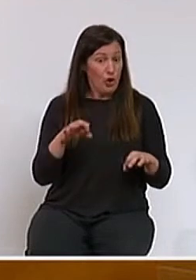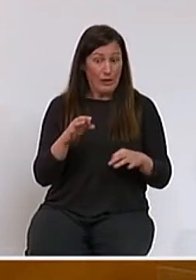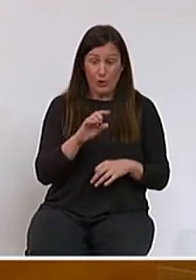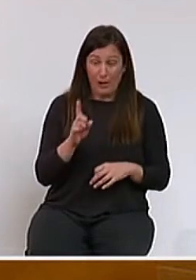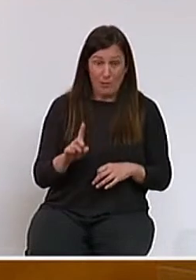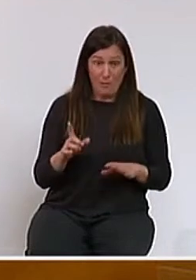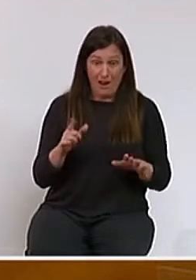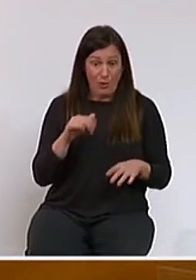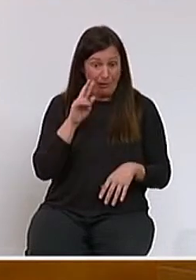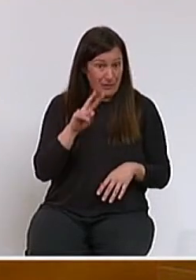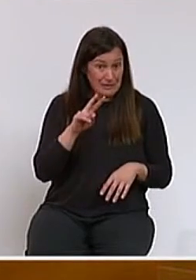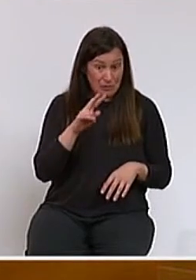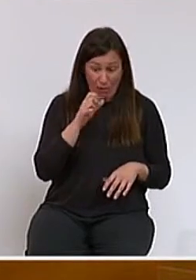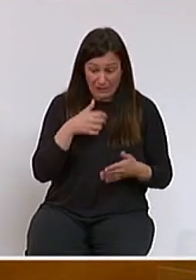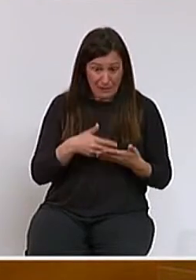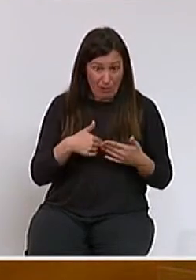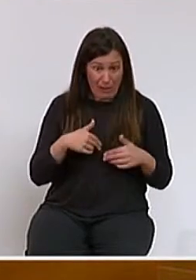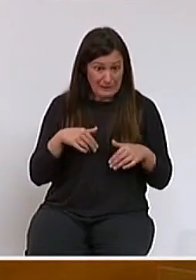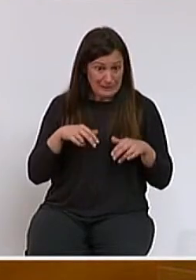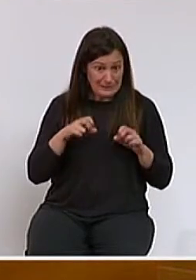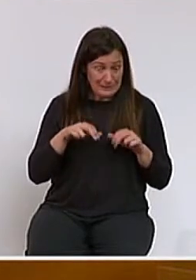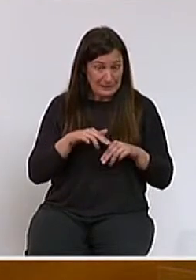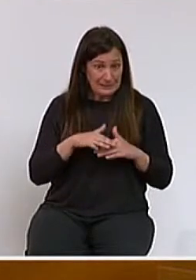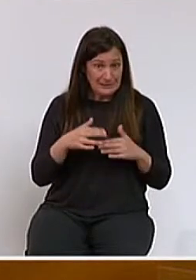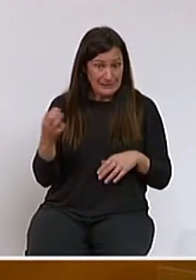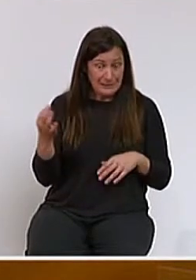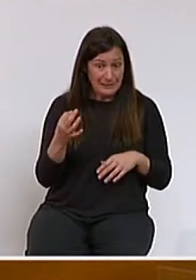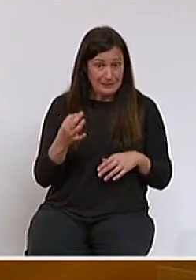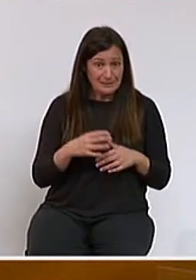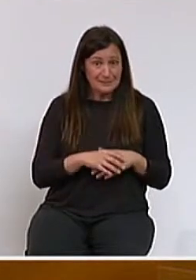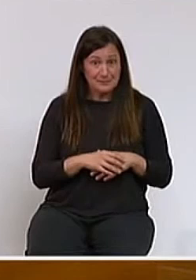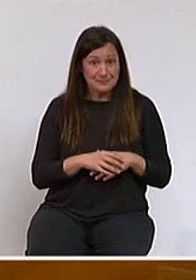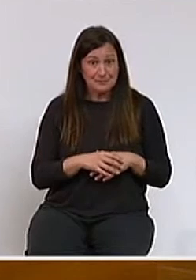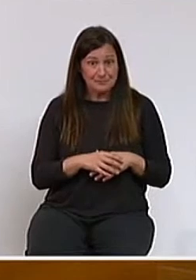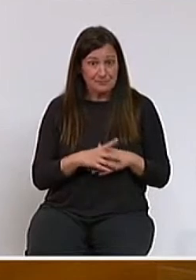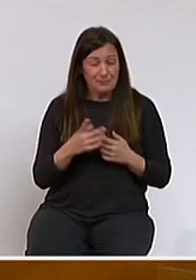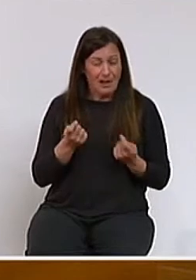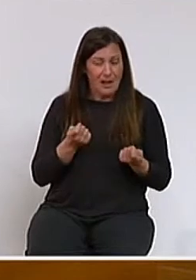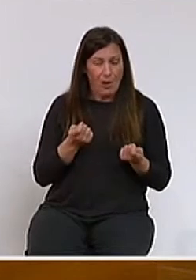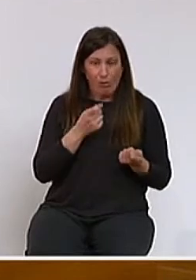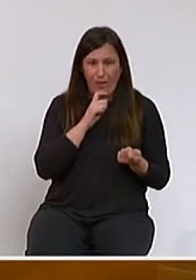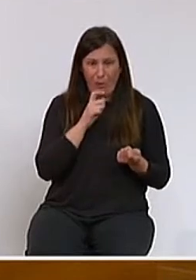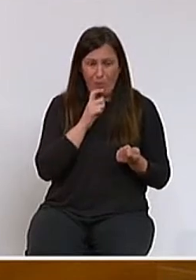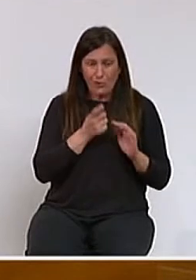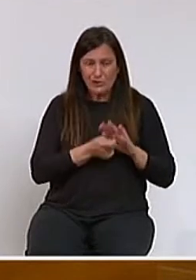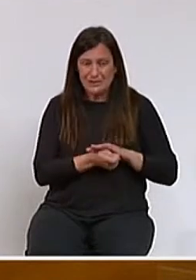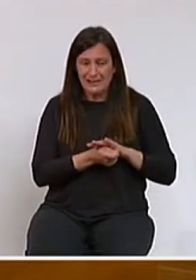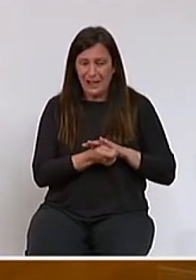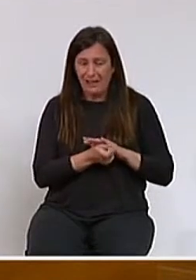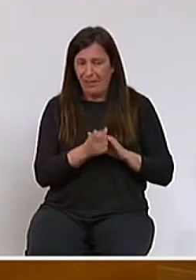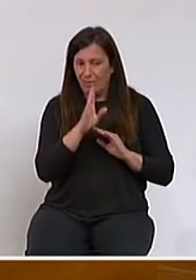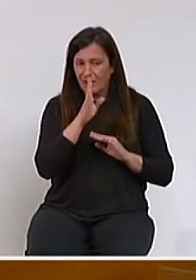no habíamos visto hasta ahora, era ver cómo se negocia, cómo se chantajea